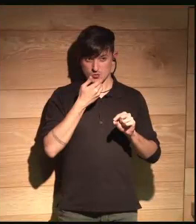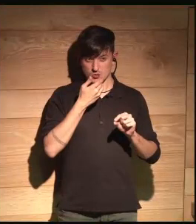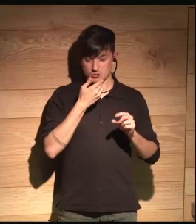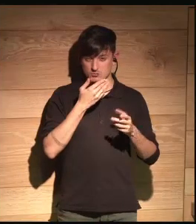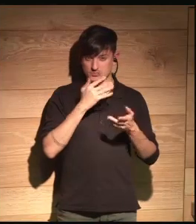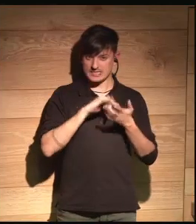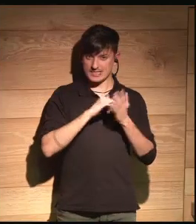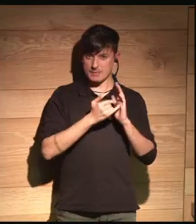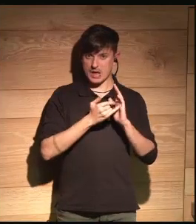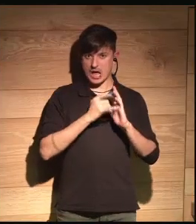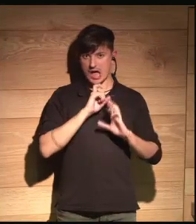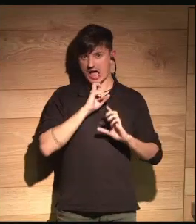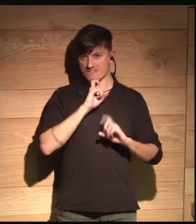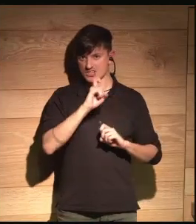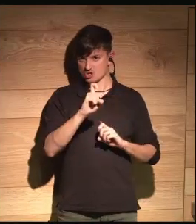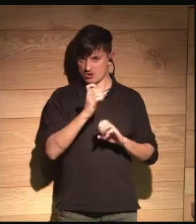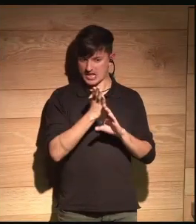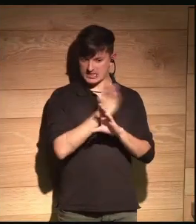enfermedades